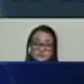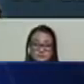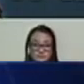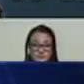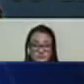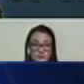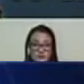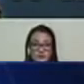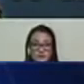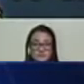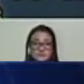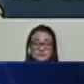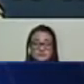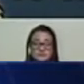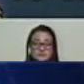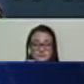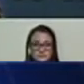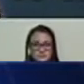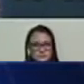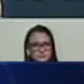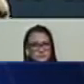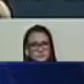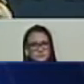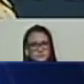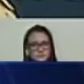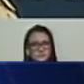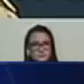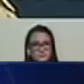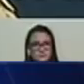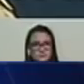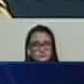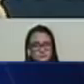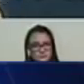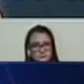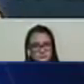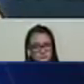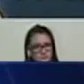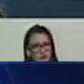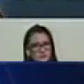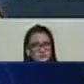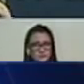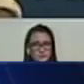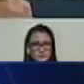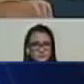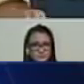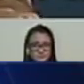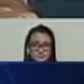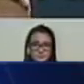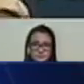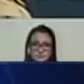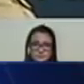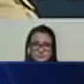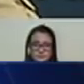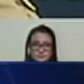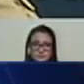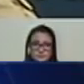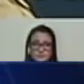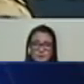Entonces sume usted 30% que no está inscrito y de los que están inscritos, es decir, el 70% de la población en edad de votar, la mitad no